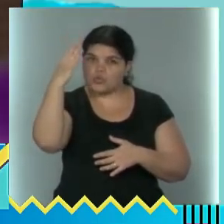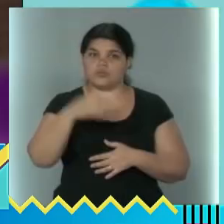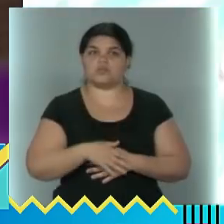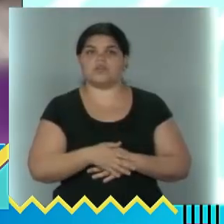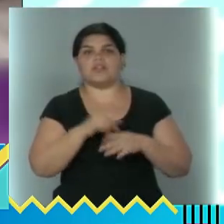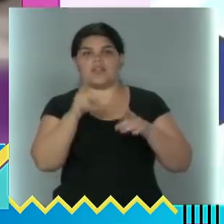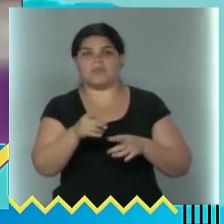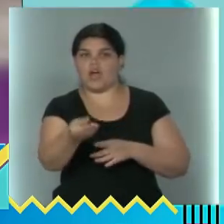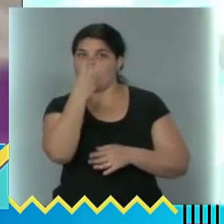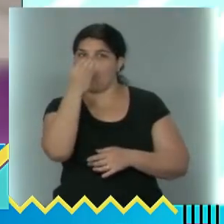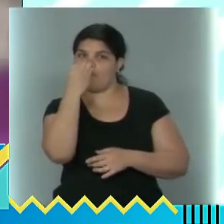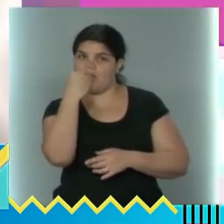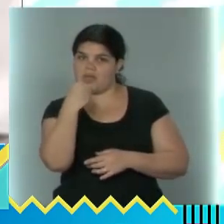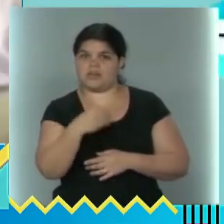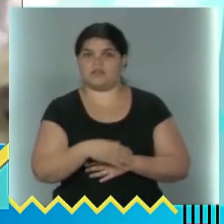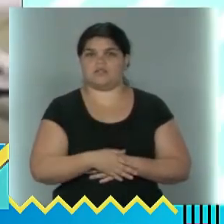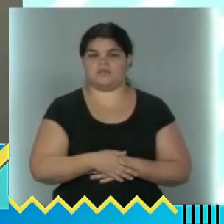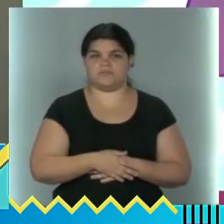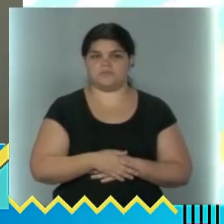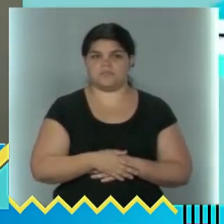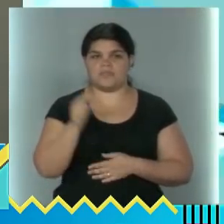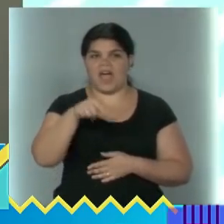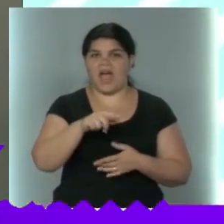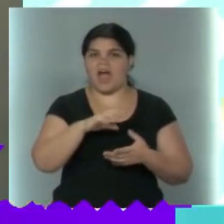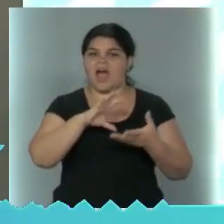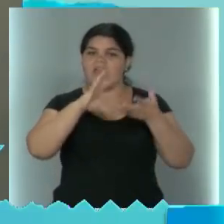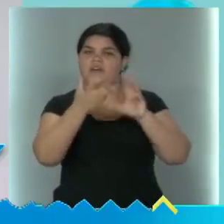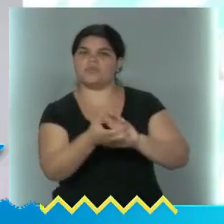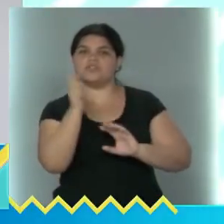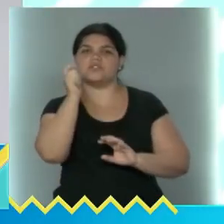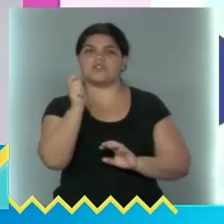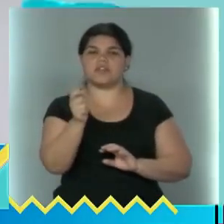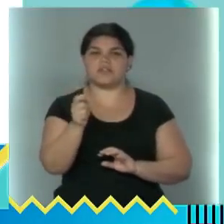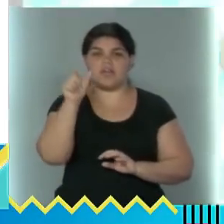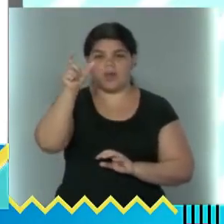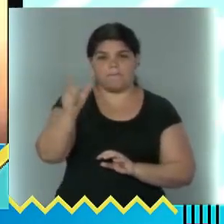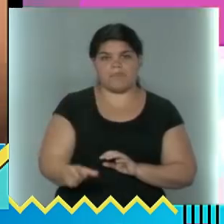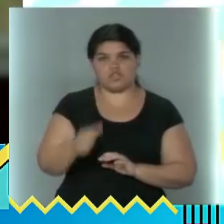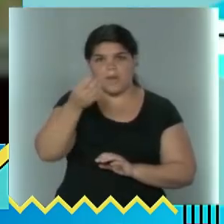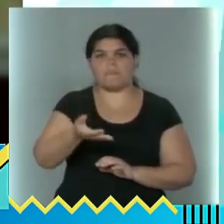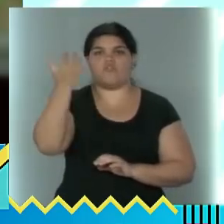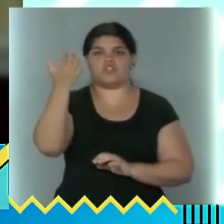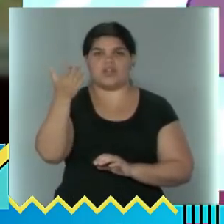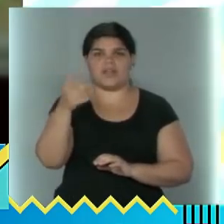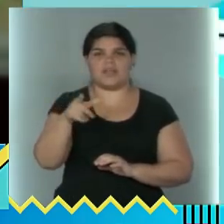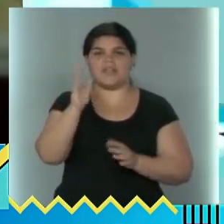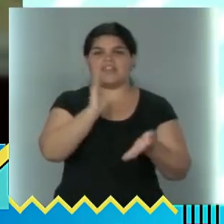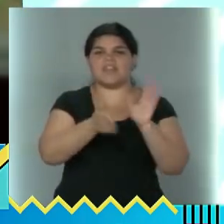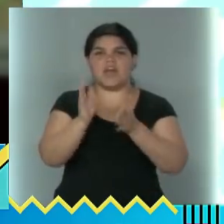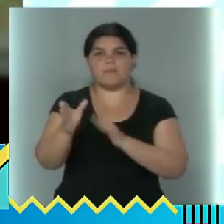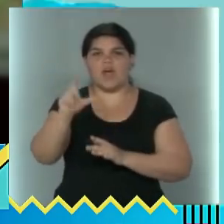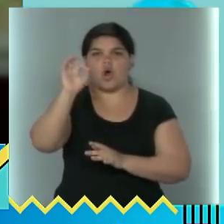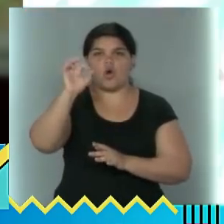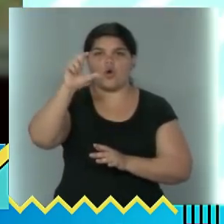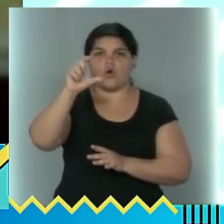por ejemplo. Por lo general, estas adaptaciones las hacen las terapistas ocupacionales, ¿sí? Bien. La terapia ocupacional se